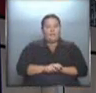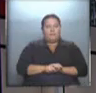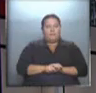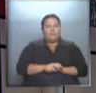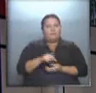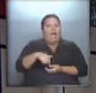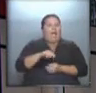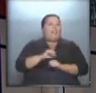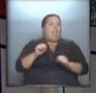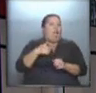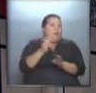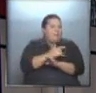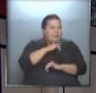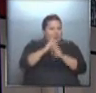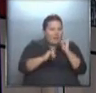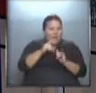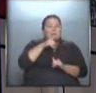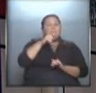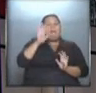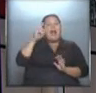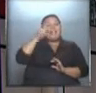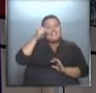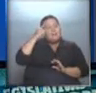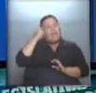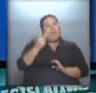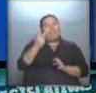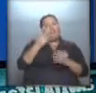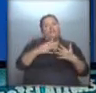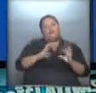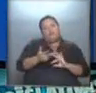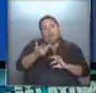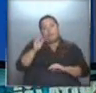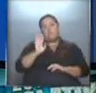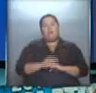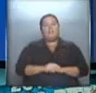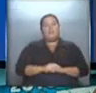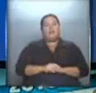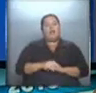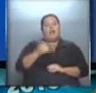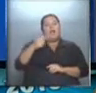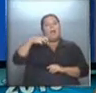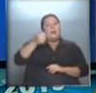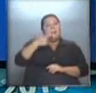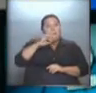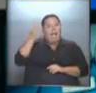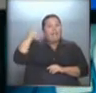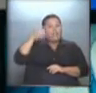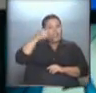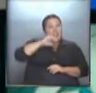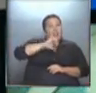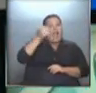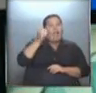muy prematura, parece que el kirchnerismo se puede analizar desde distintos actores. El kirchnerismo en las PASO consiguió un piso